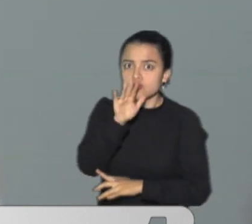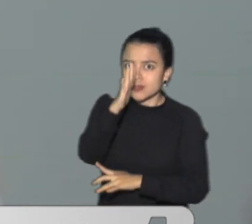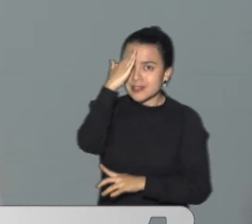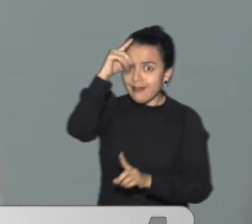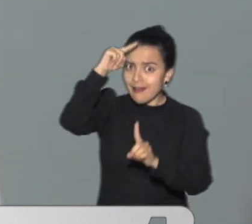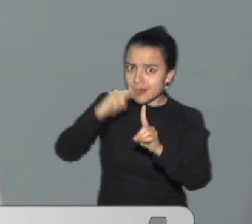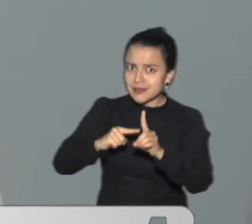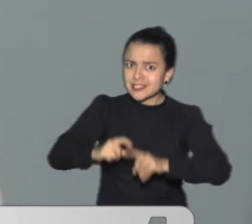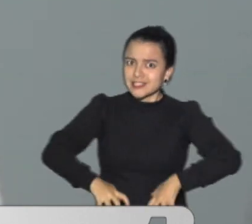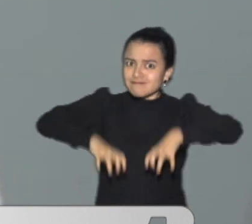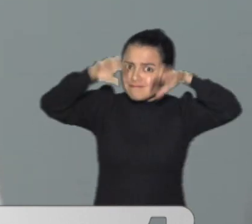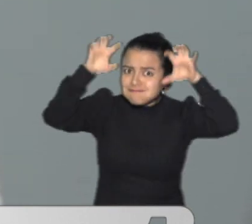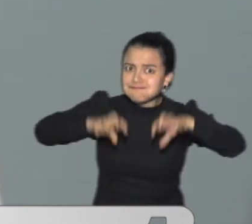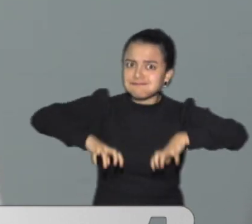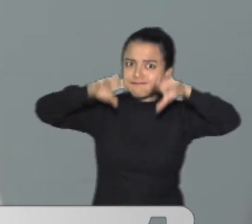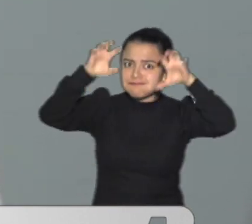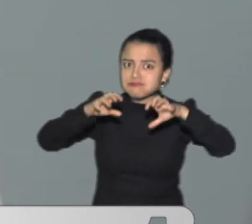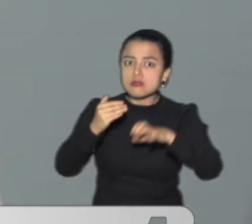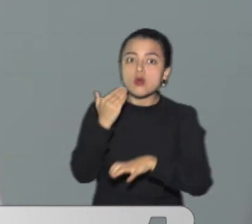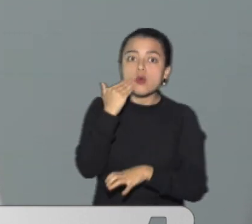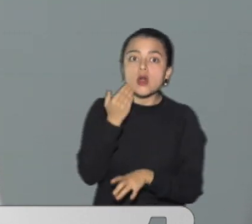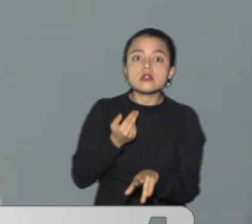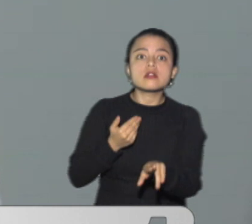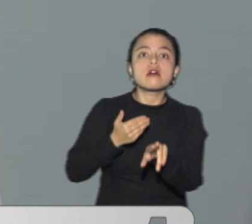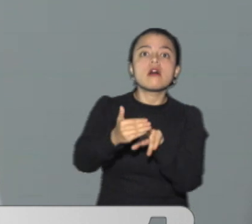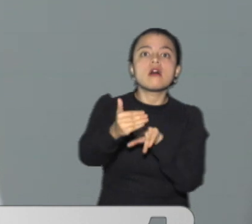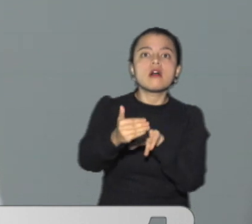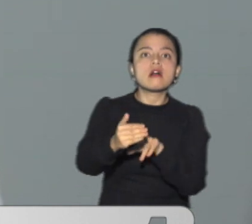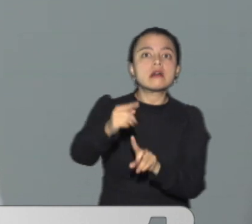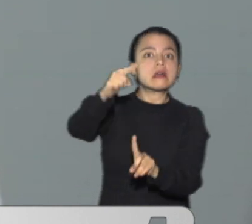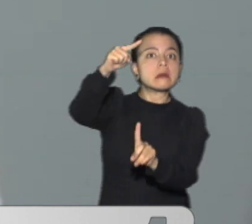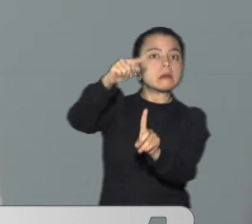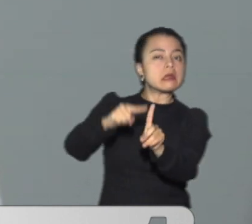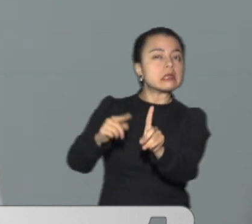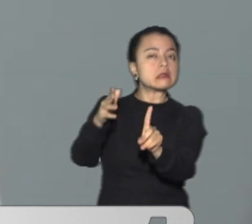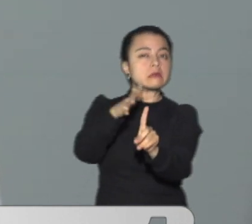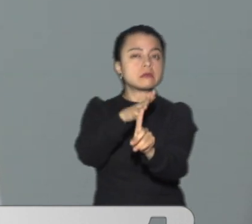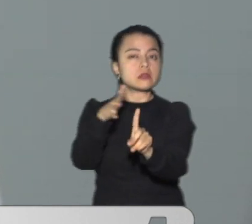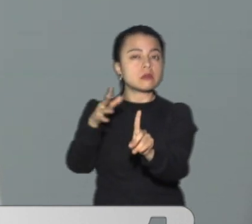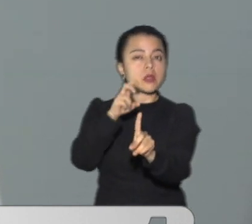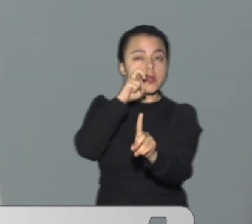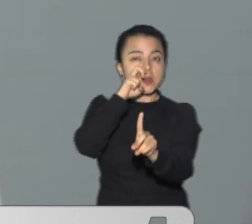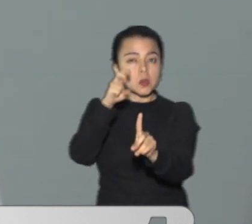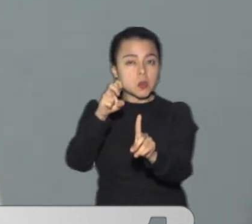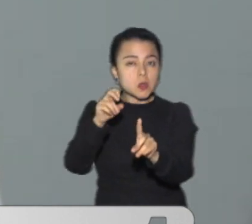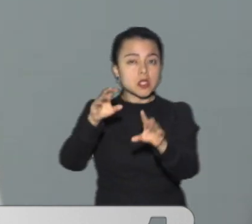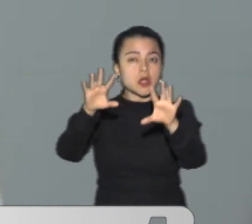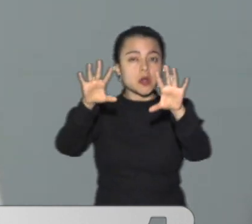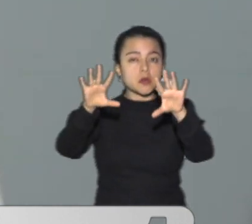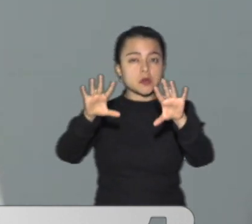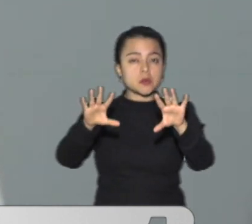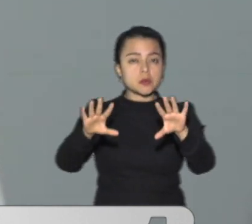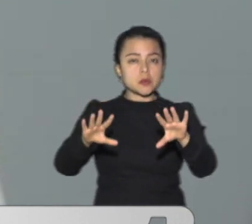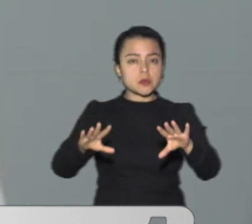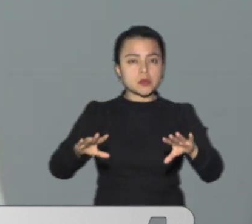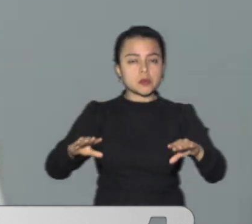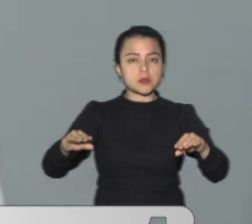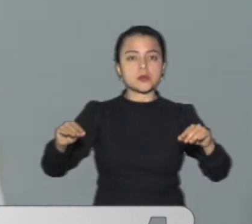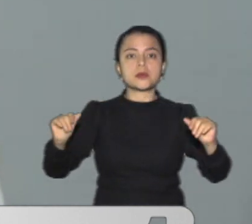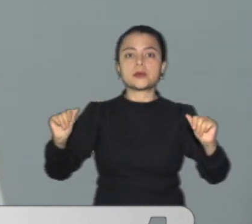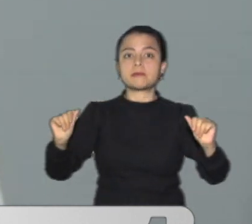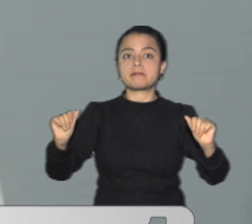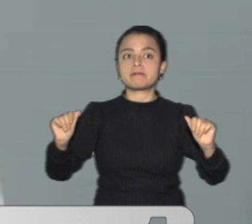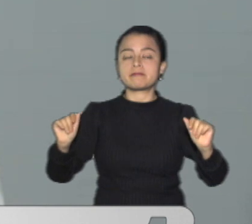durará aproximadamente hasta el mes de junio, de acuerdo al IDEAM. Esto nos permite tener maquinaria amarilla en varios